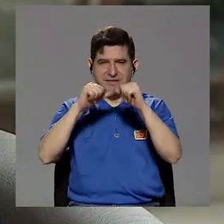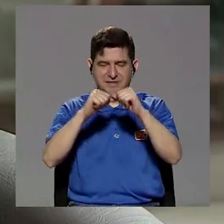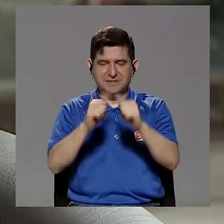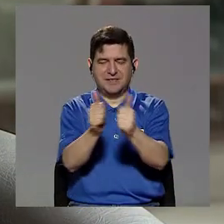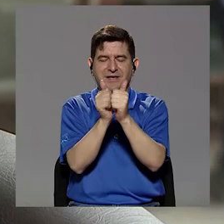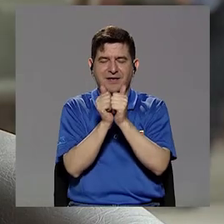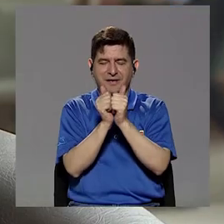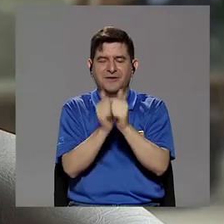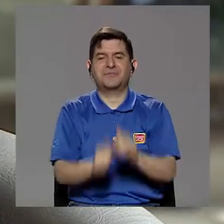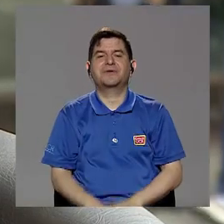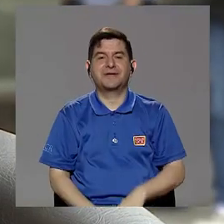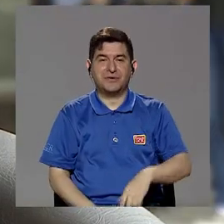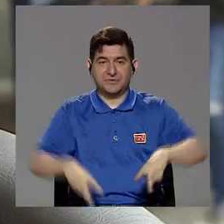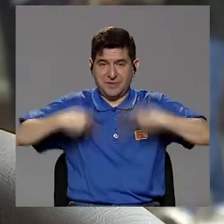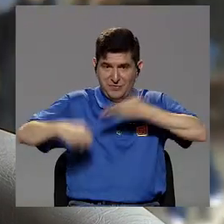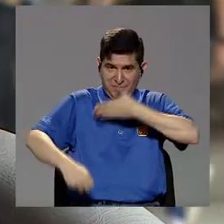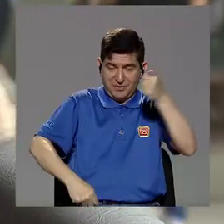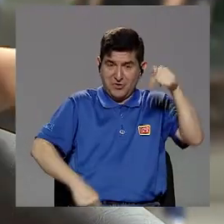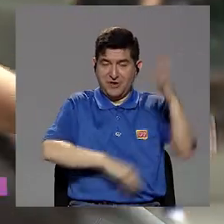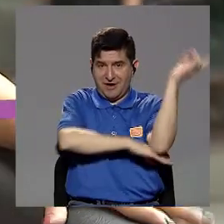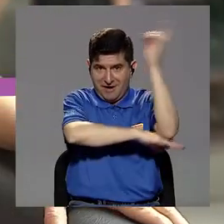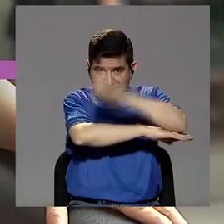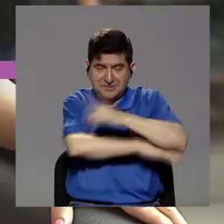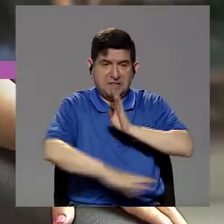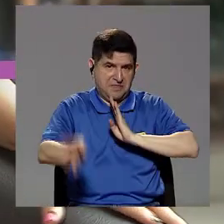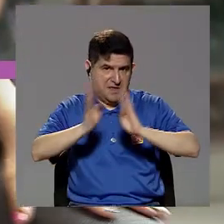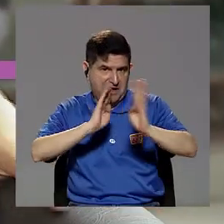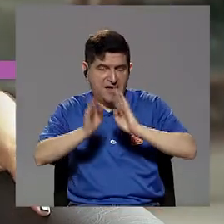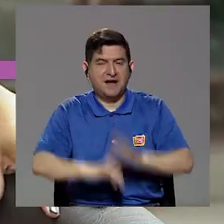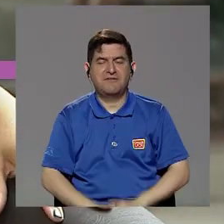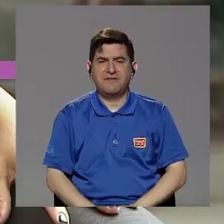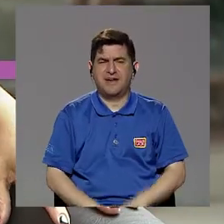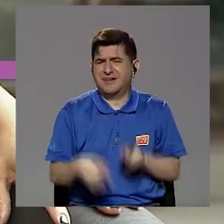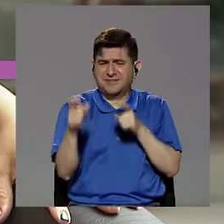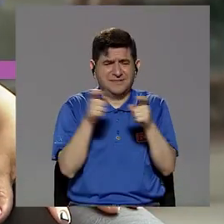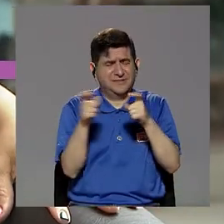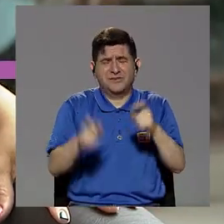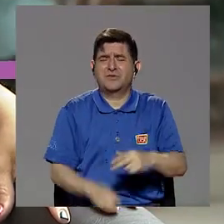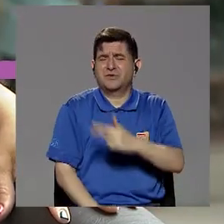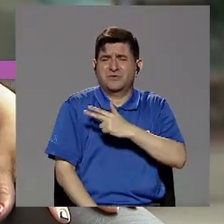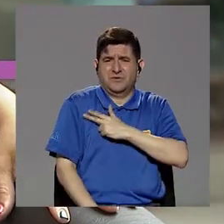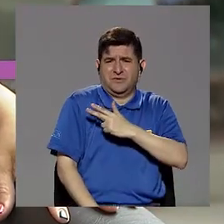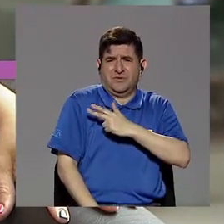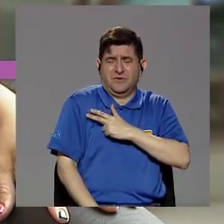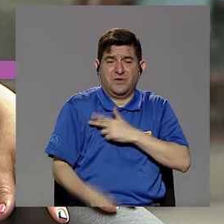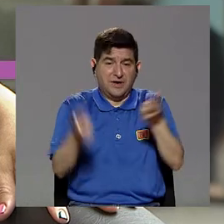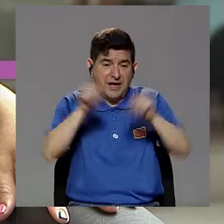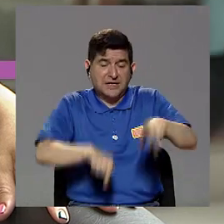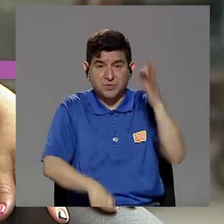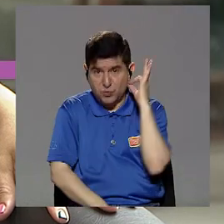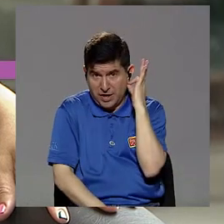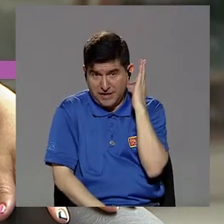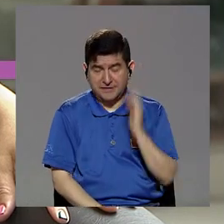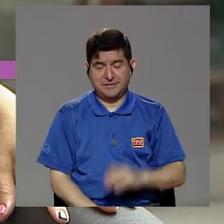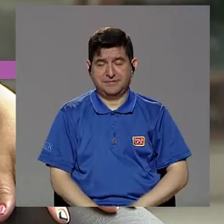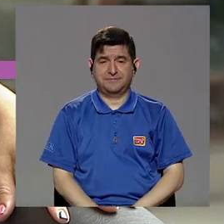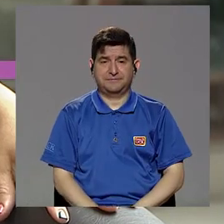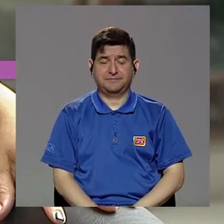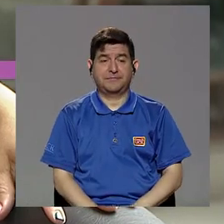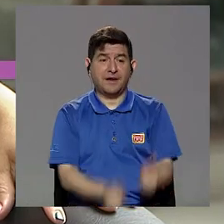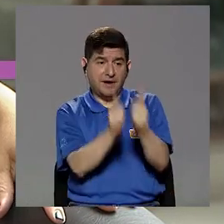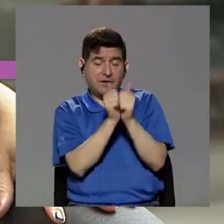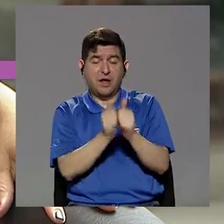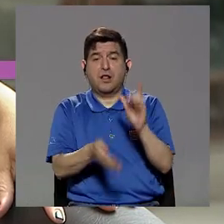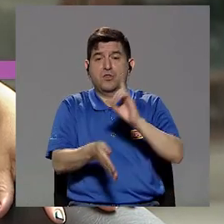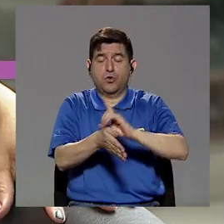Gracias por continuar con nosotros en Vivir Mejor. El día de hoy conversando acerca de la incontinencia urinaria en mujeres. Y